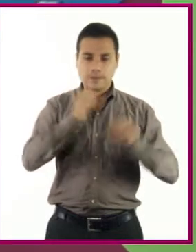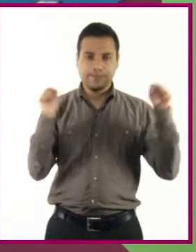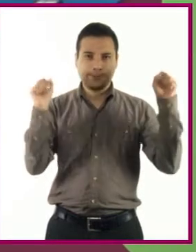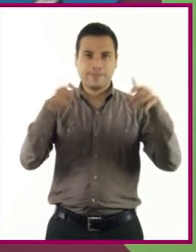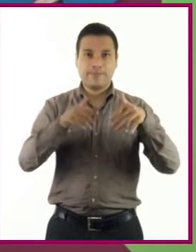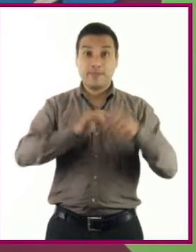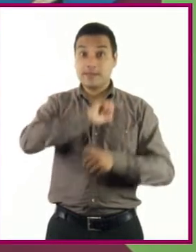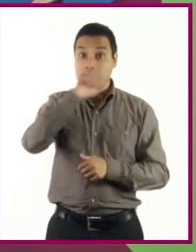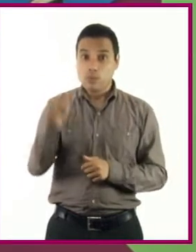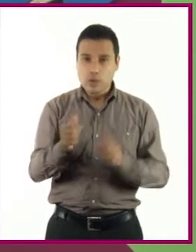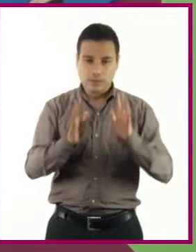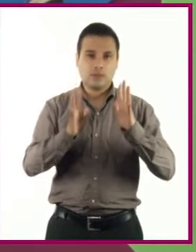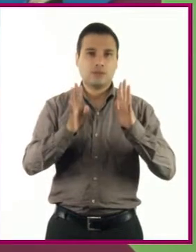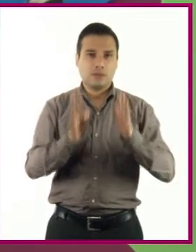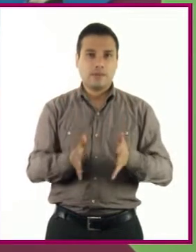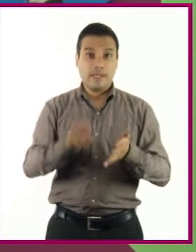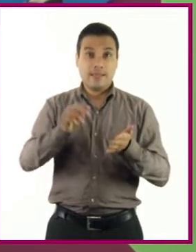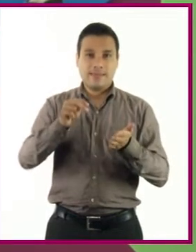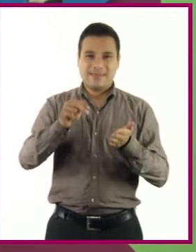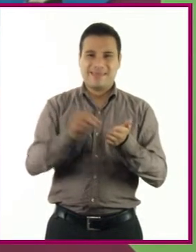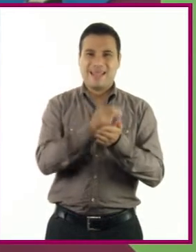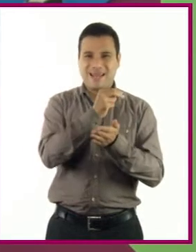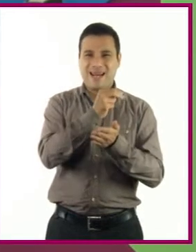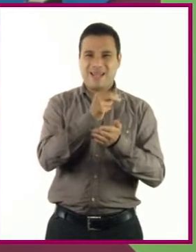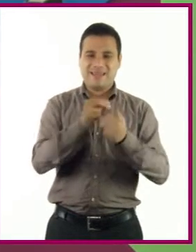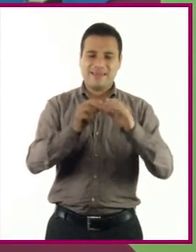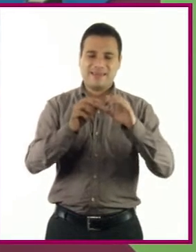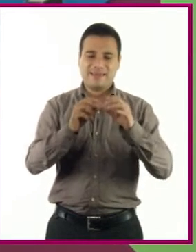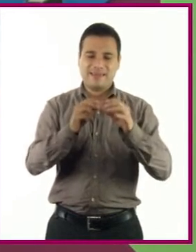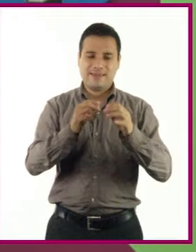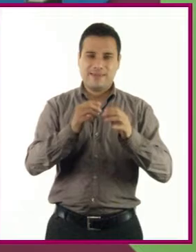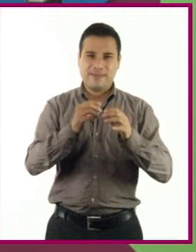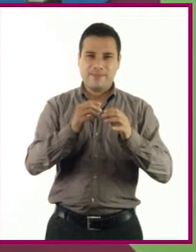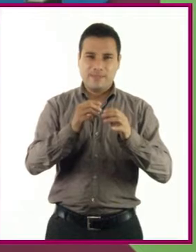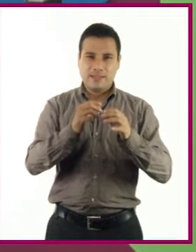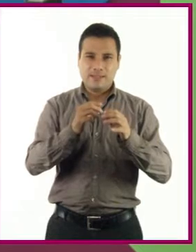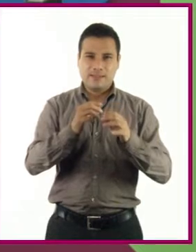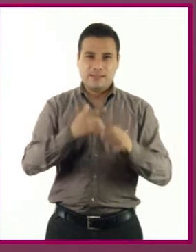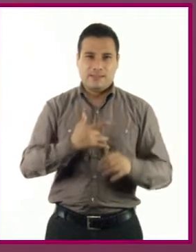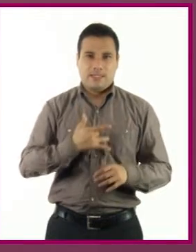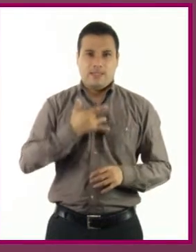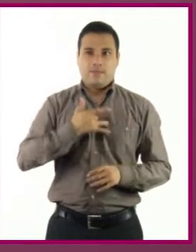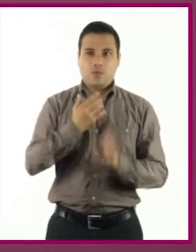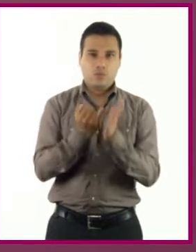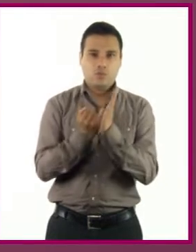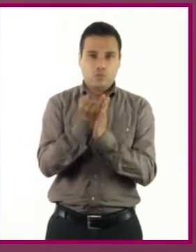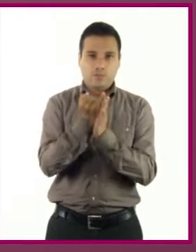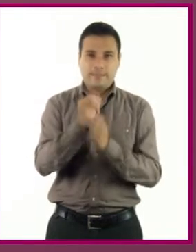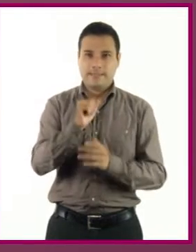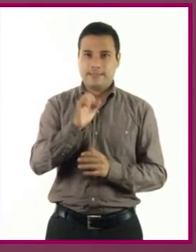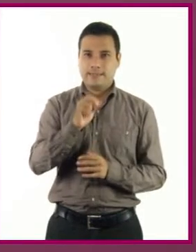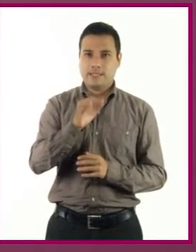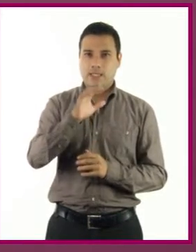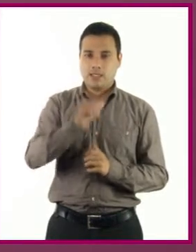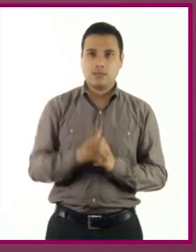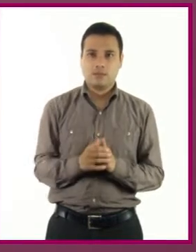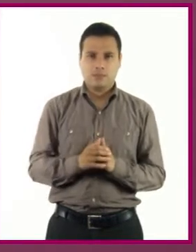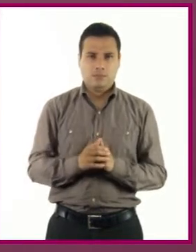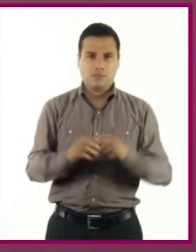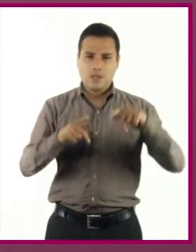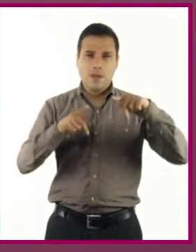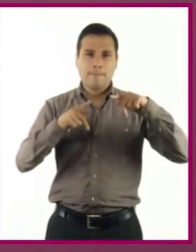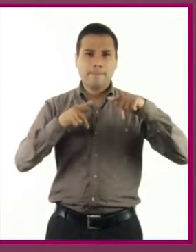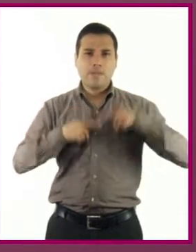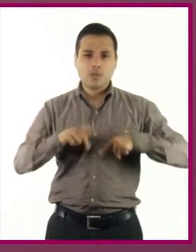la Declaración de Sentimientos y Resoluciones de Seneca Falls. ¿Qué fue lo que declararon las